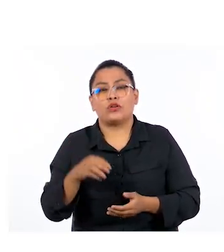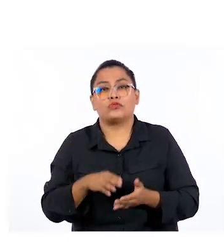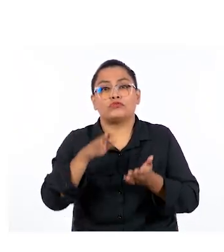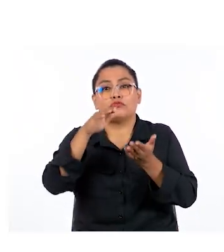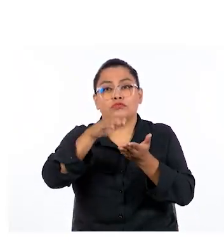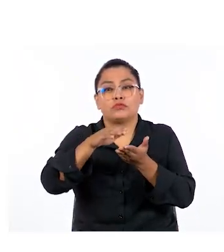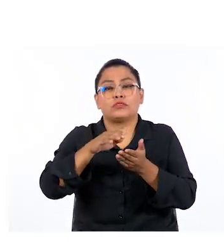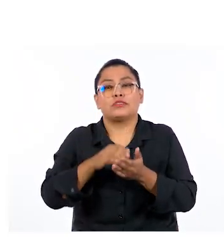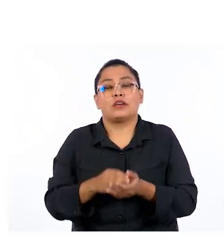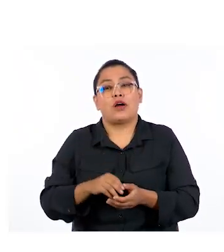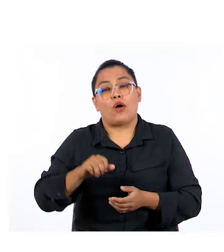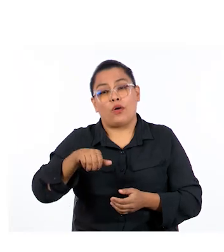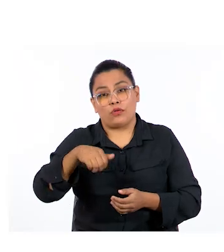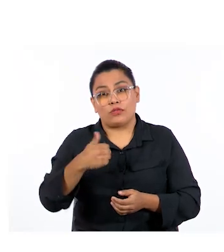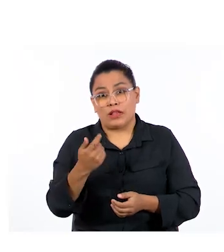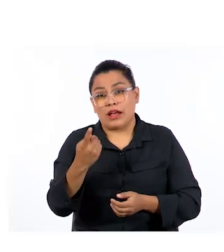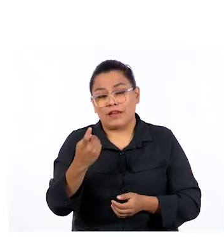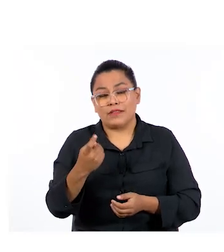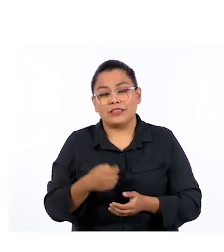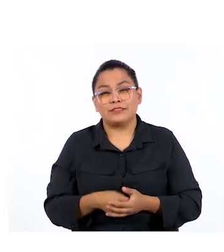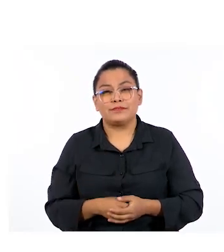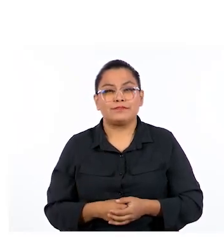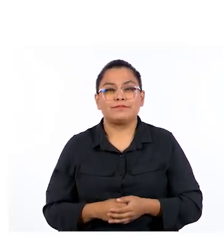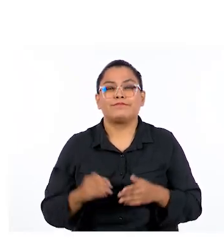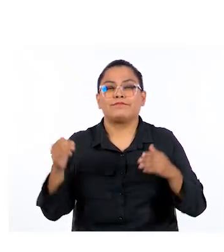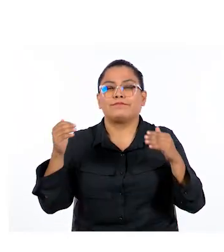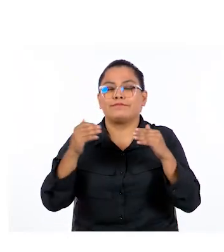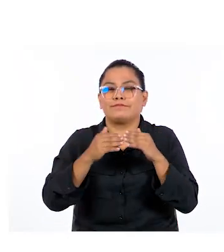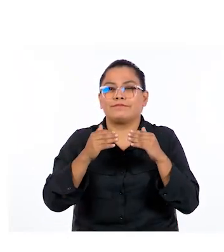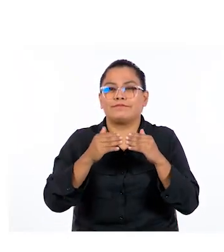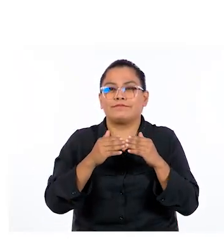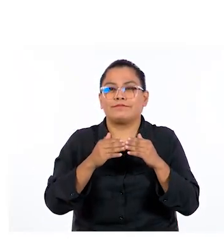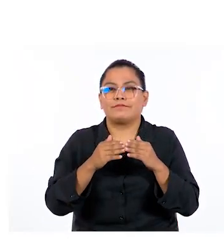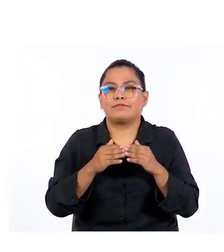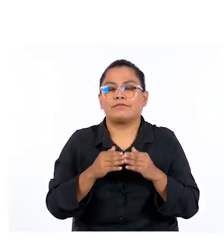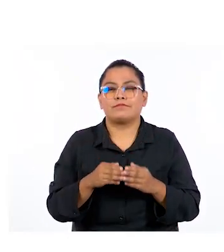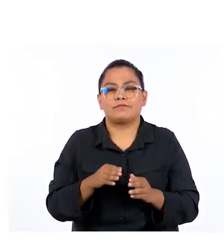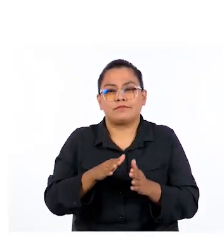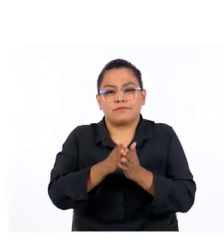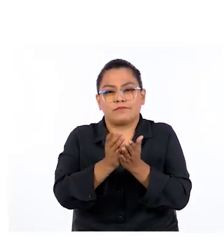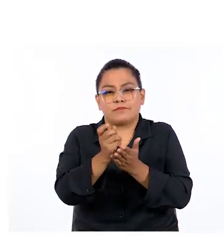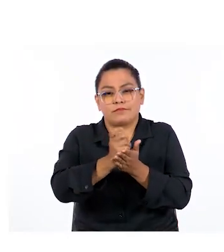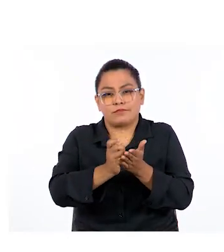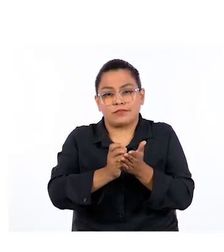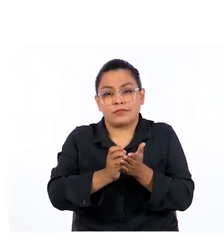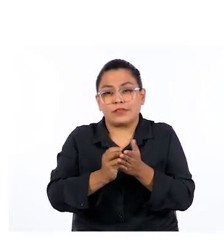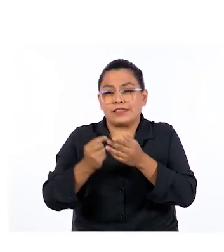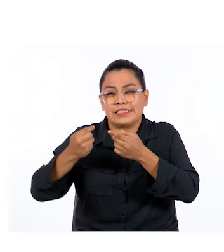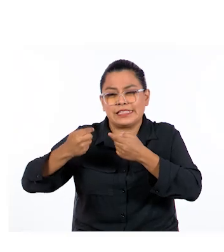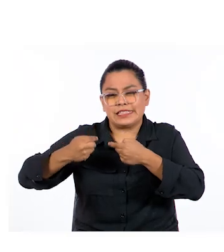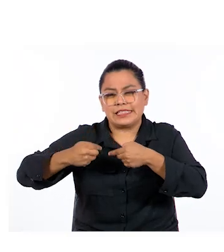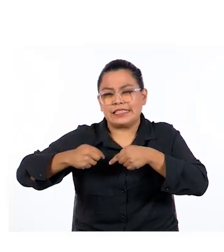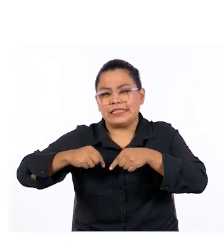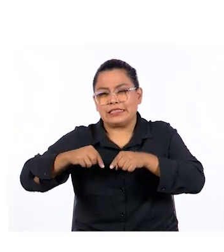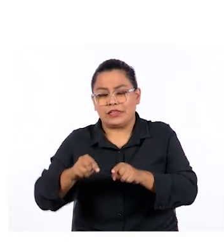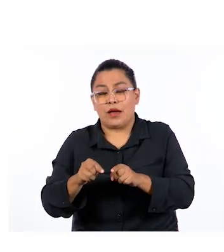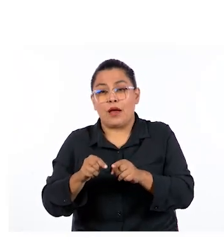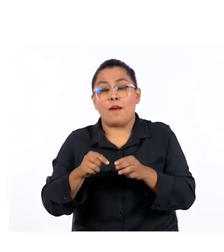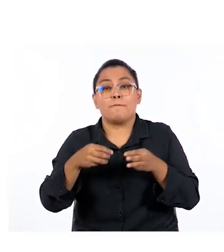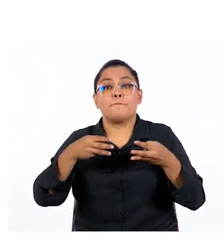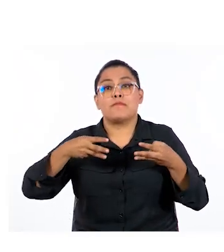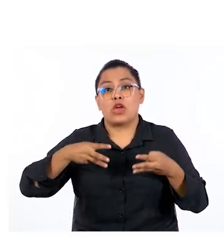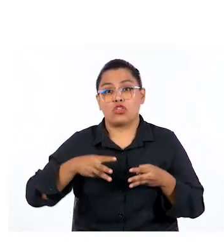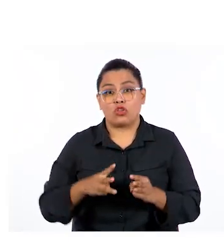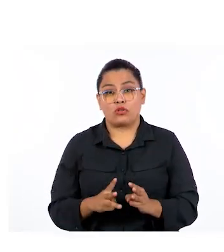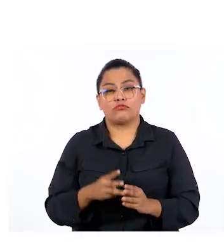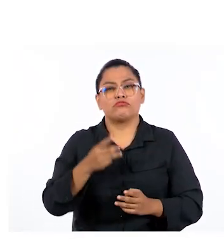restantes. También tenemos un apartado llamado Lineamientos Metodológicos, donde encontraremos